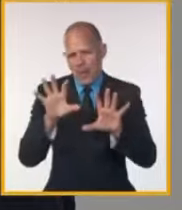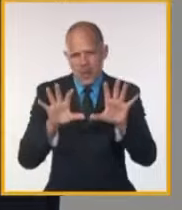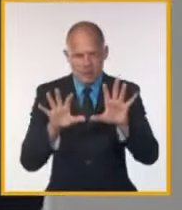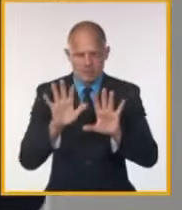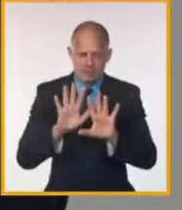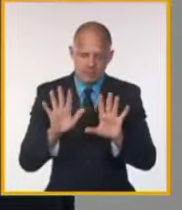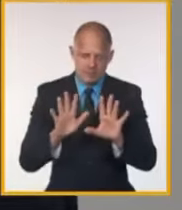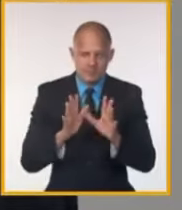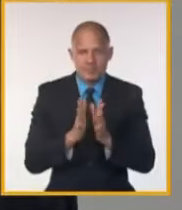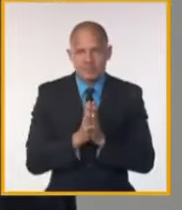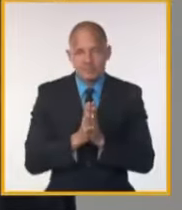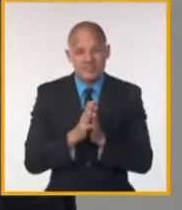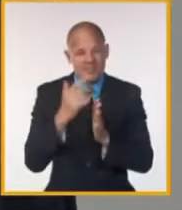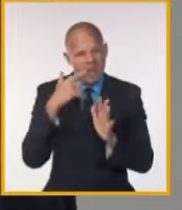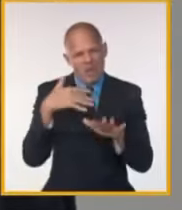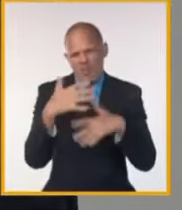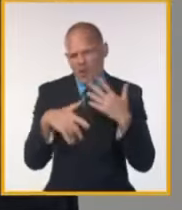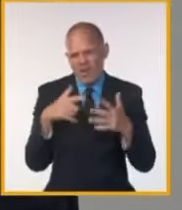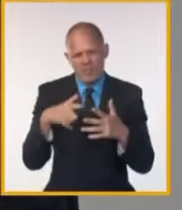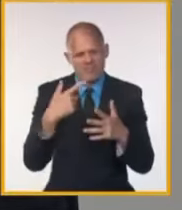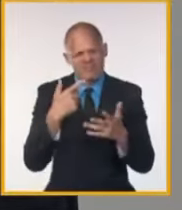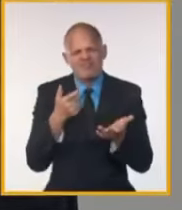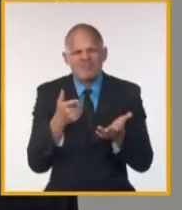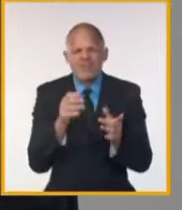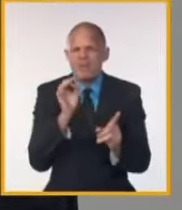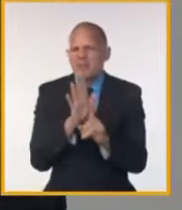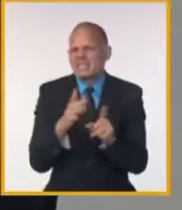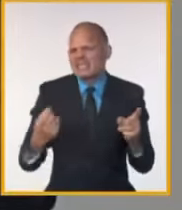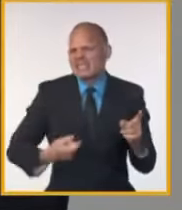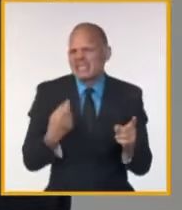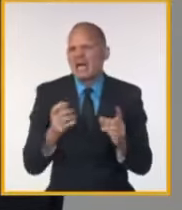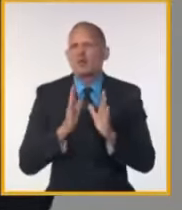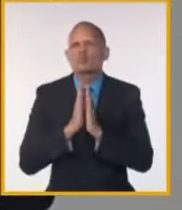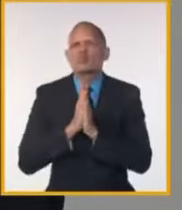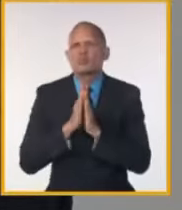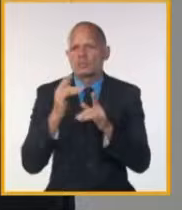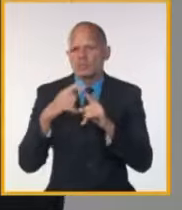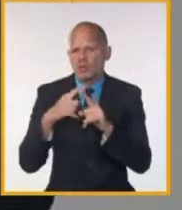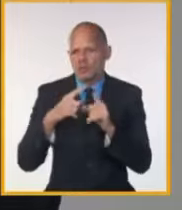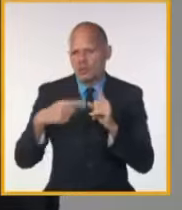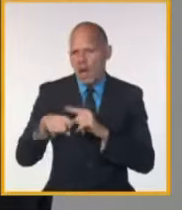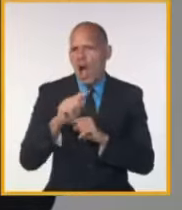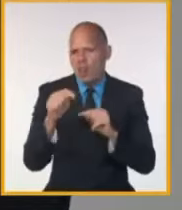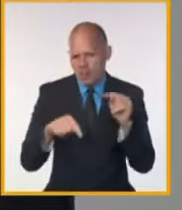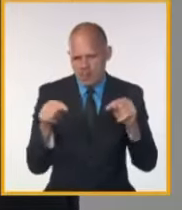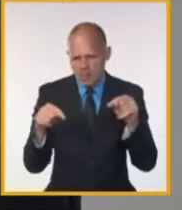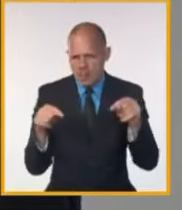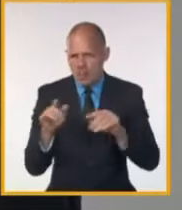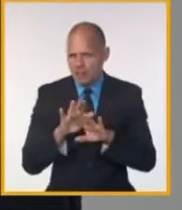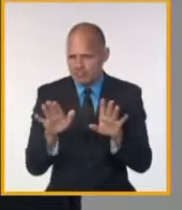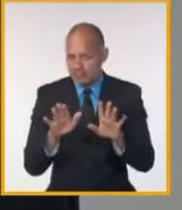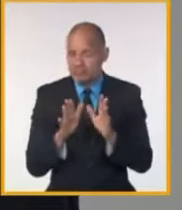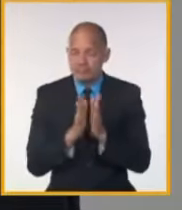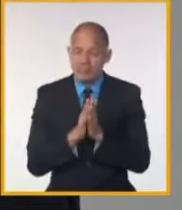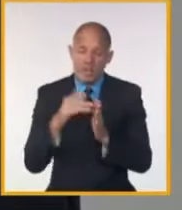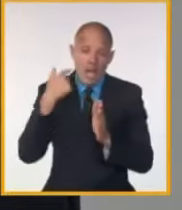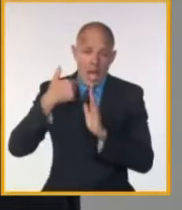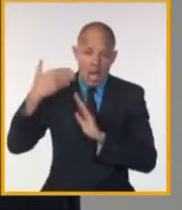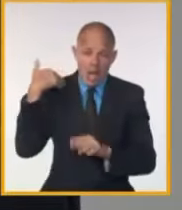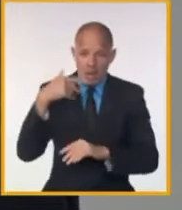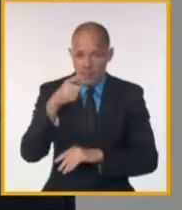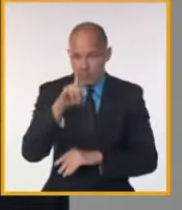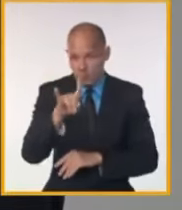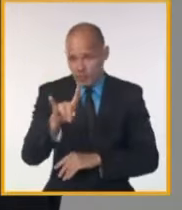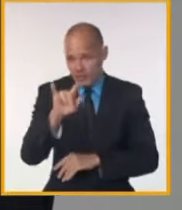bla el conflicto religioso entonces Irán ha devenido desde el 79 para acá en la